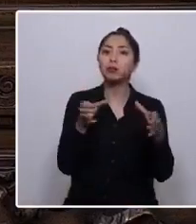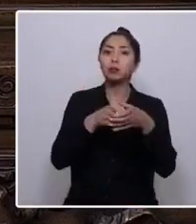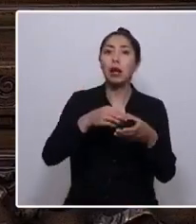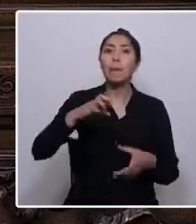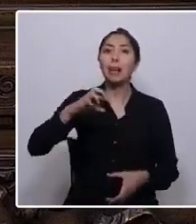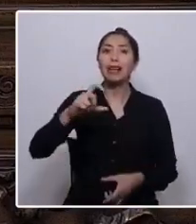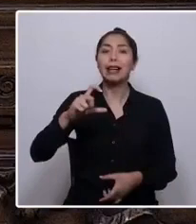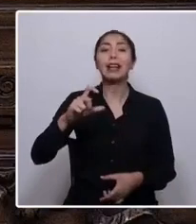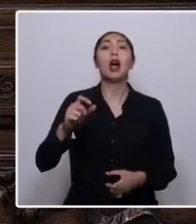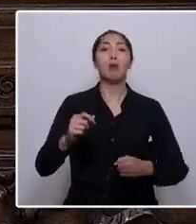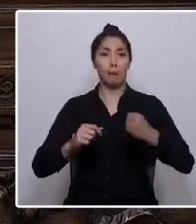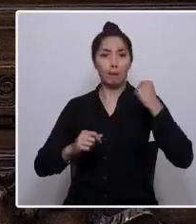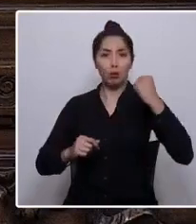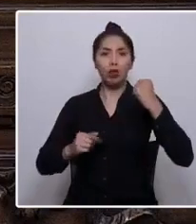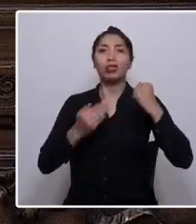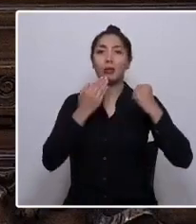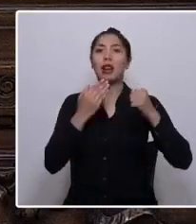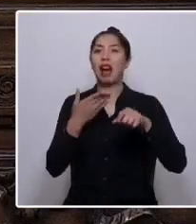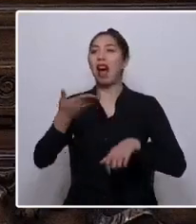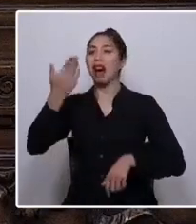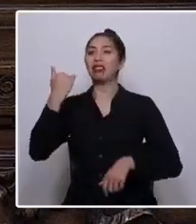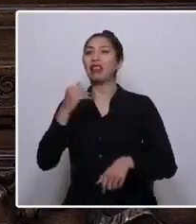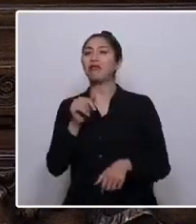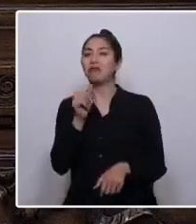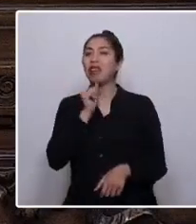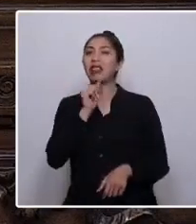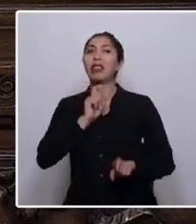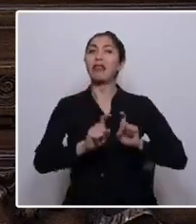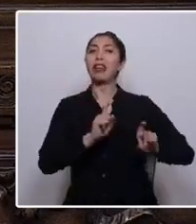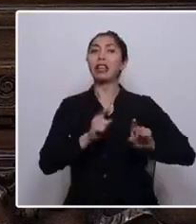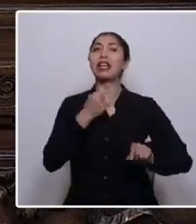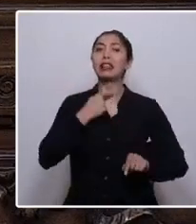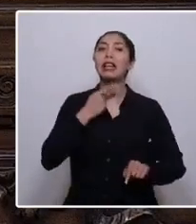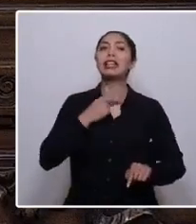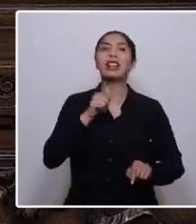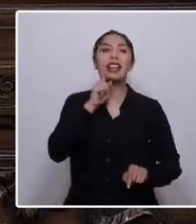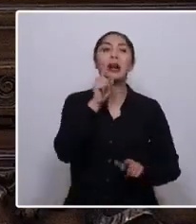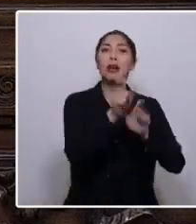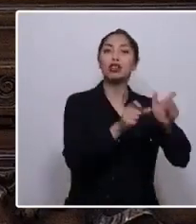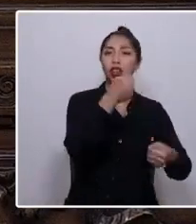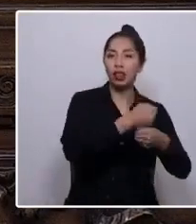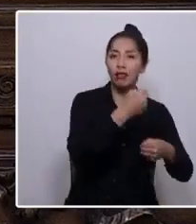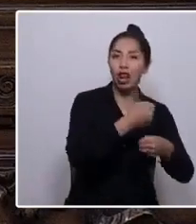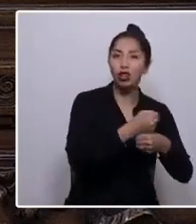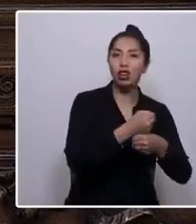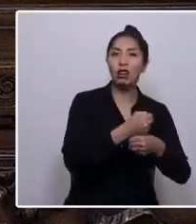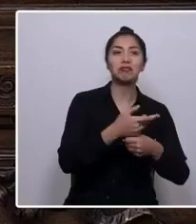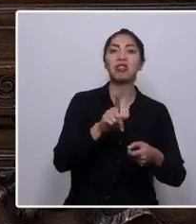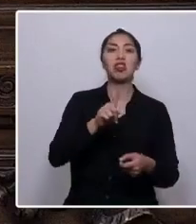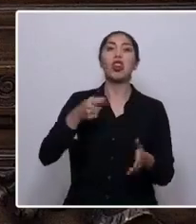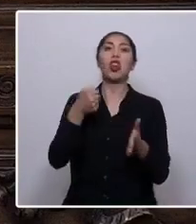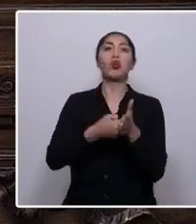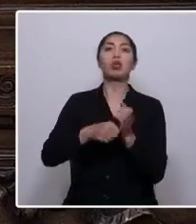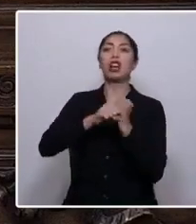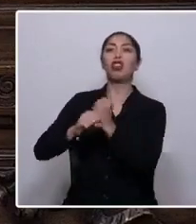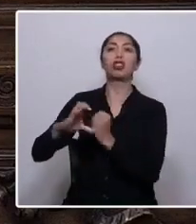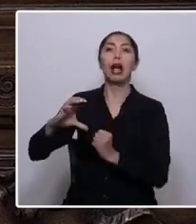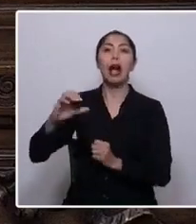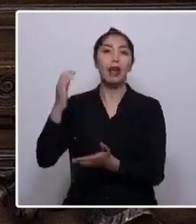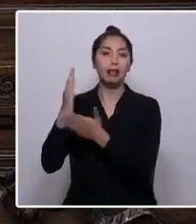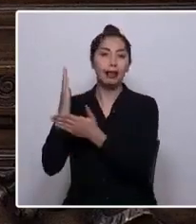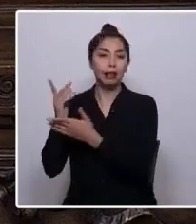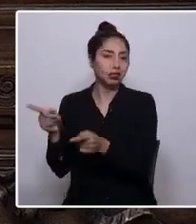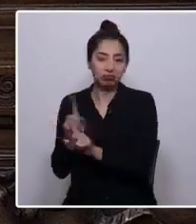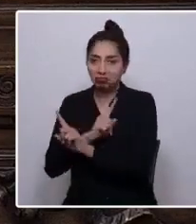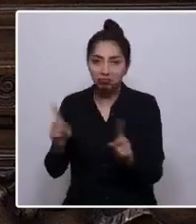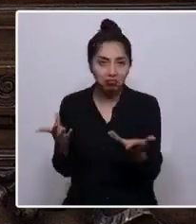hace mucho de defender los intereses históricos de la clase obrera y luchar contra el capitalismo contra ese nefasto legado